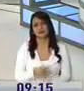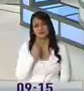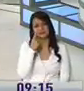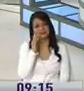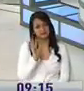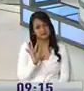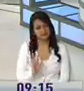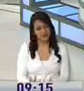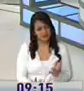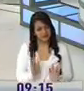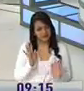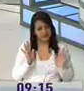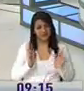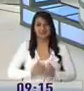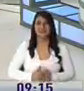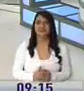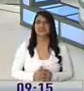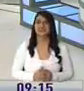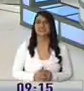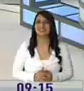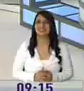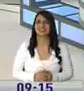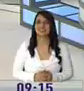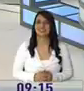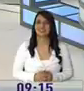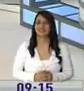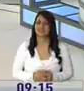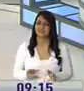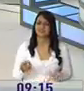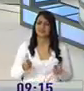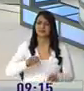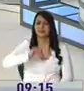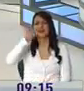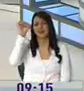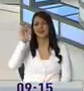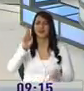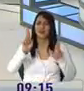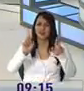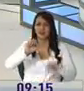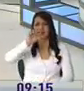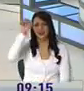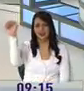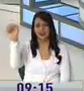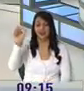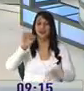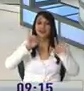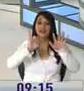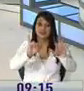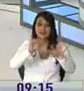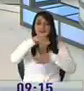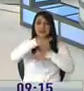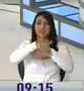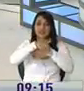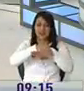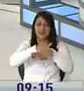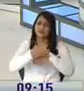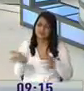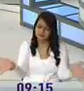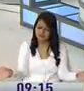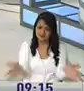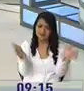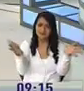eso no está bien yo creo que igual ganamos ojalá que sí partido a las 18 horas vamos Ecuador